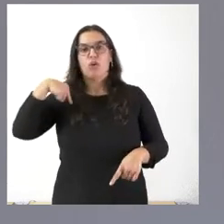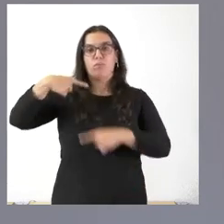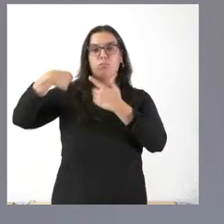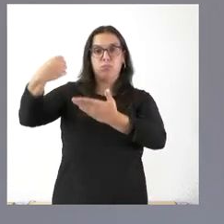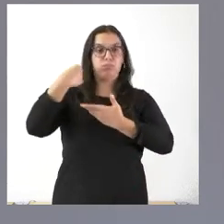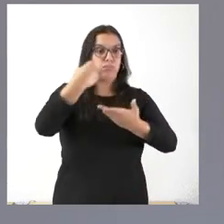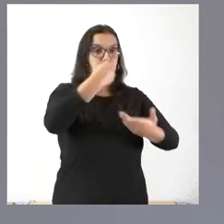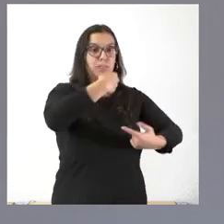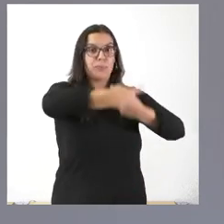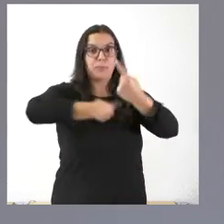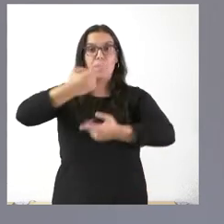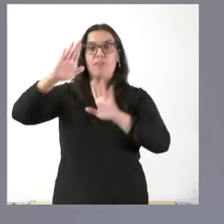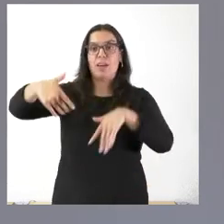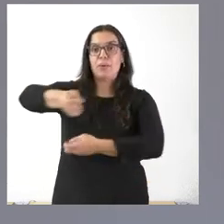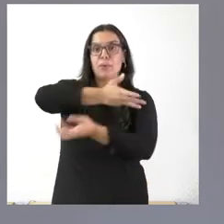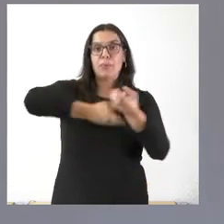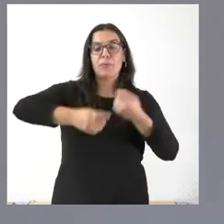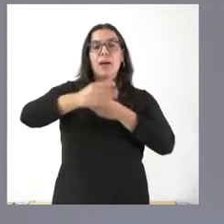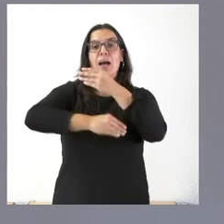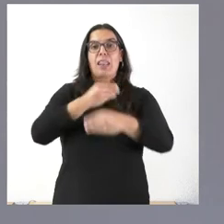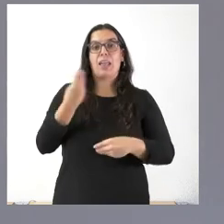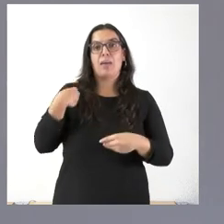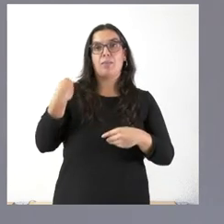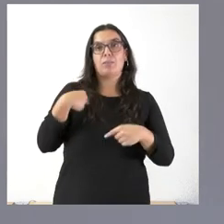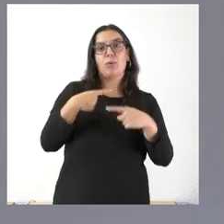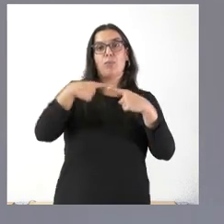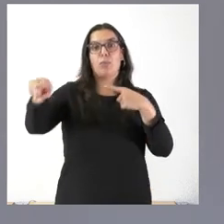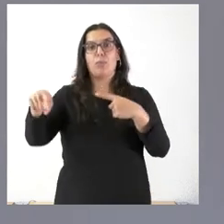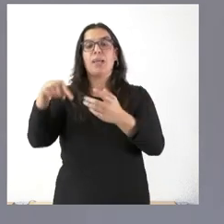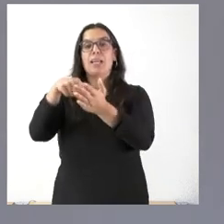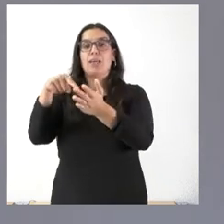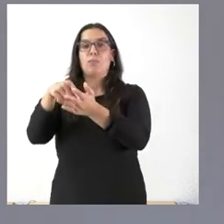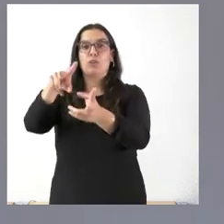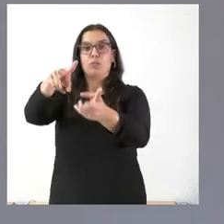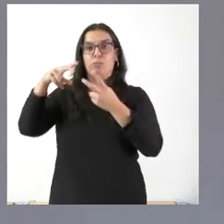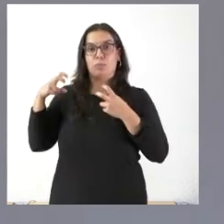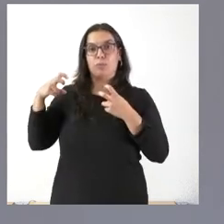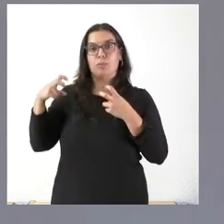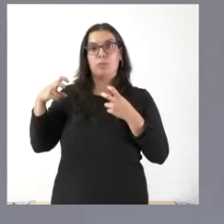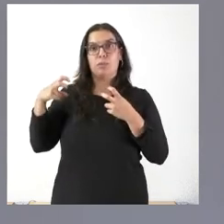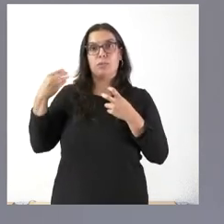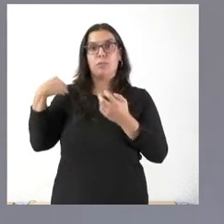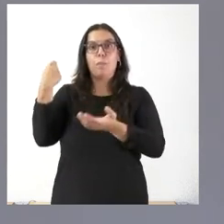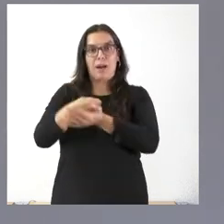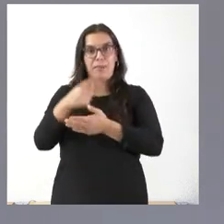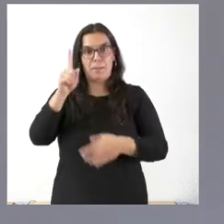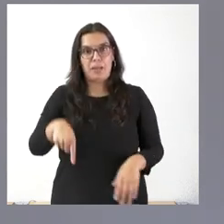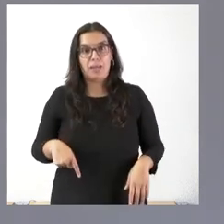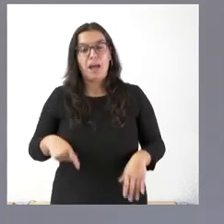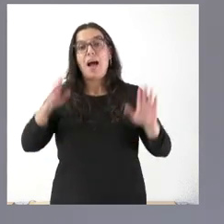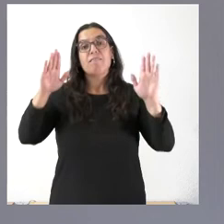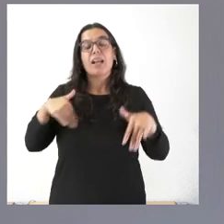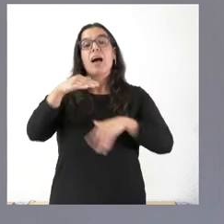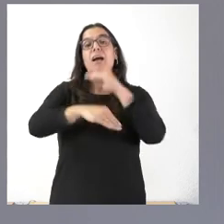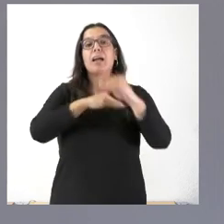donación lo que hacían es realizar una transacción que era gravada por el impuesto de transmisiones patrimoniales y por tanto pagaba impuestos. En definitiva, al final lo que hemos